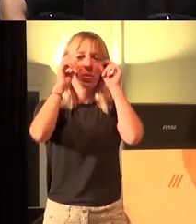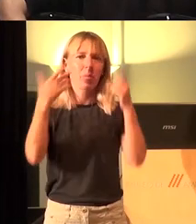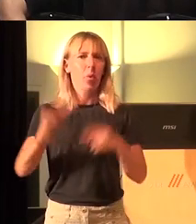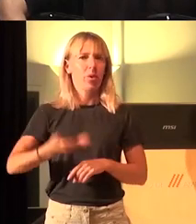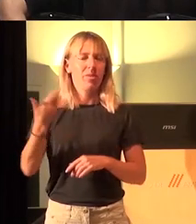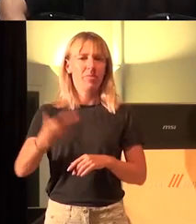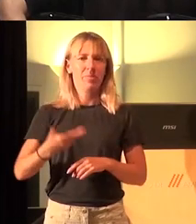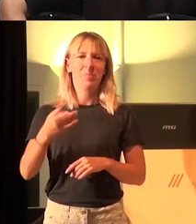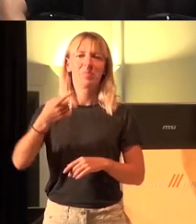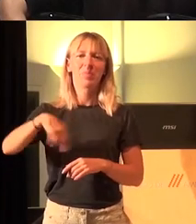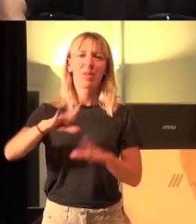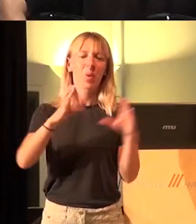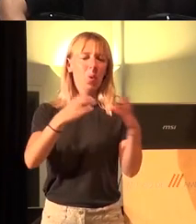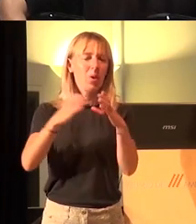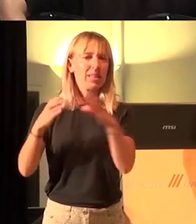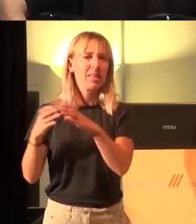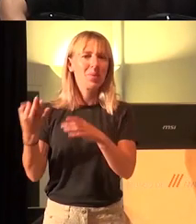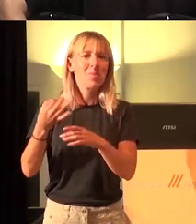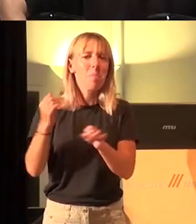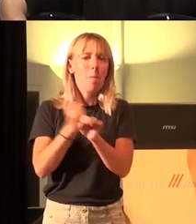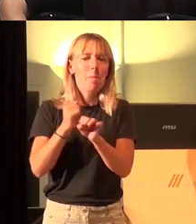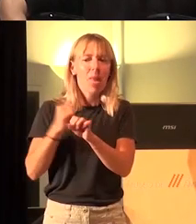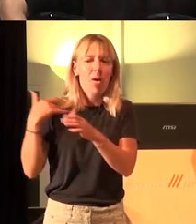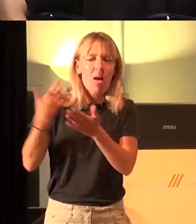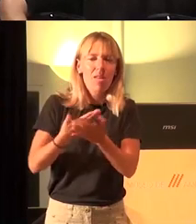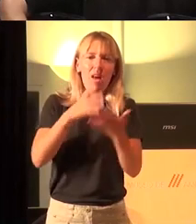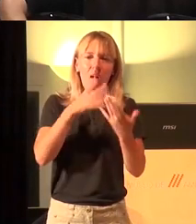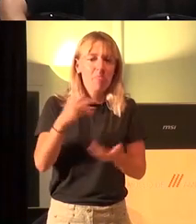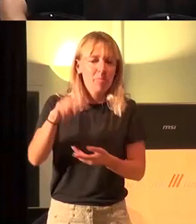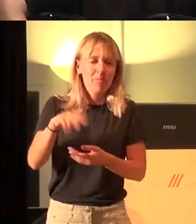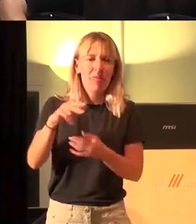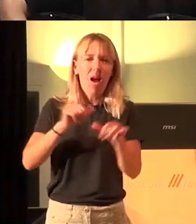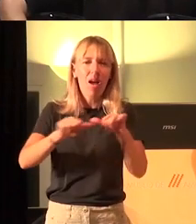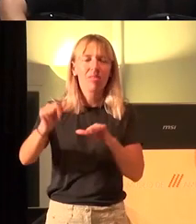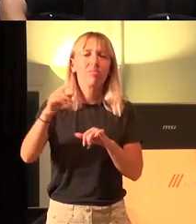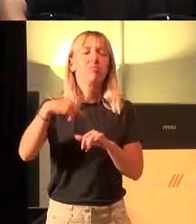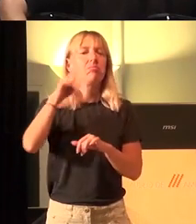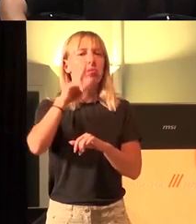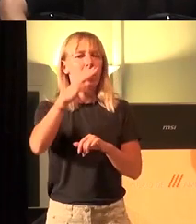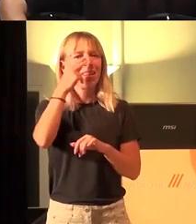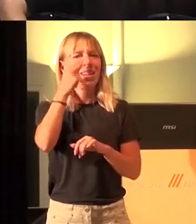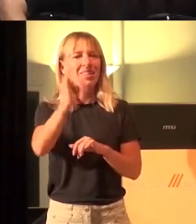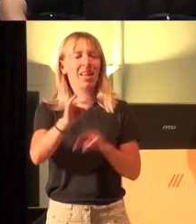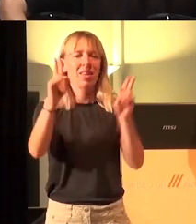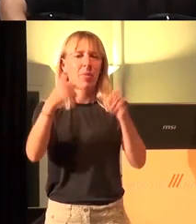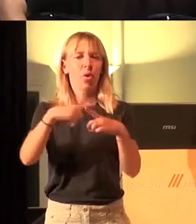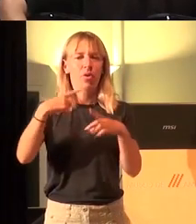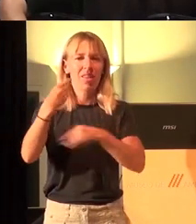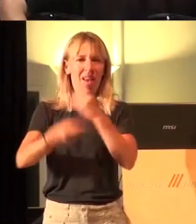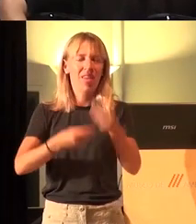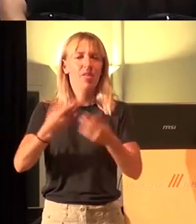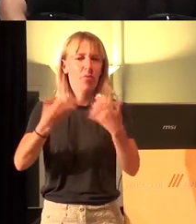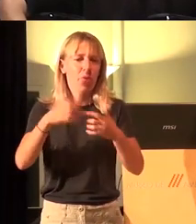¿no? Esos colectivos con los que no habíamos trabajado hasta ahora y que hemos visto que tienen un gran interés por lo que hacemos y que